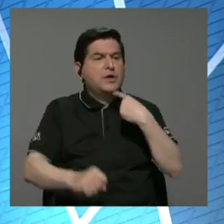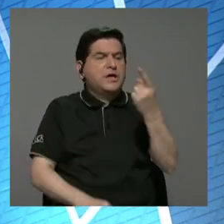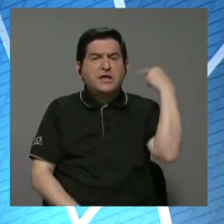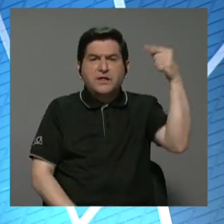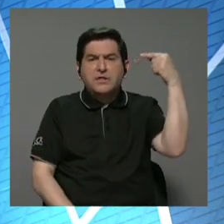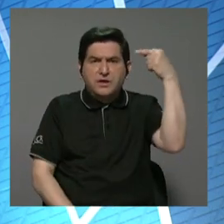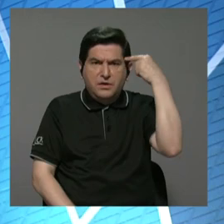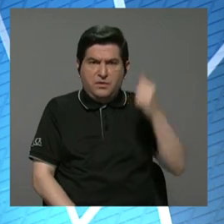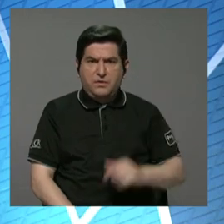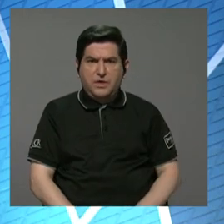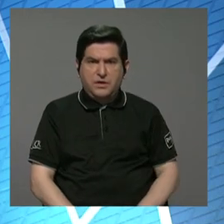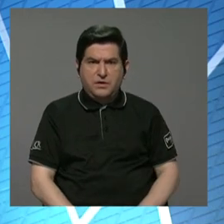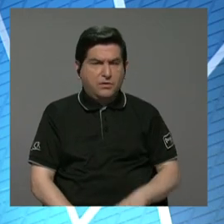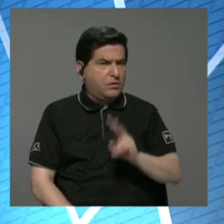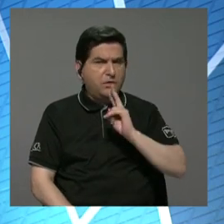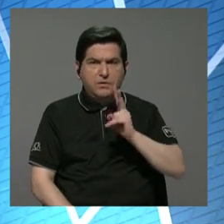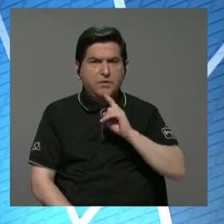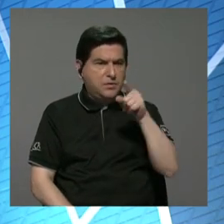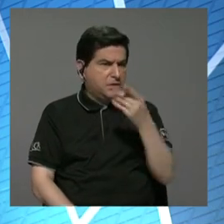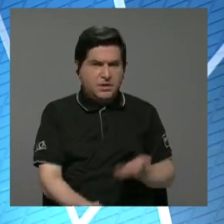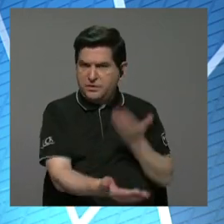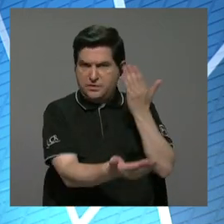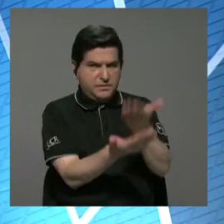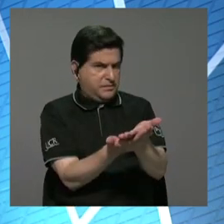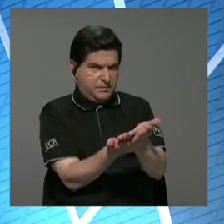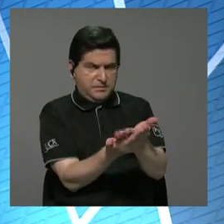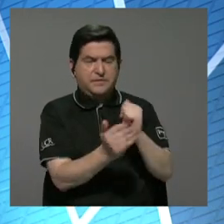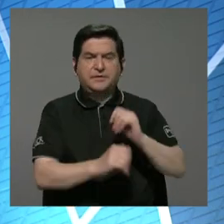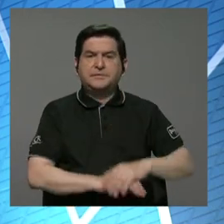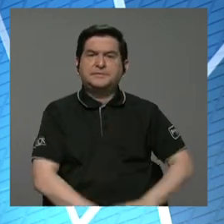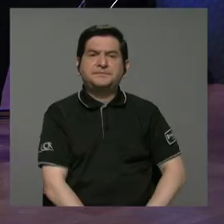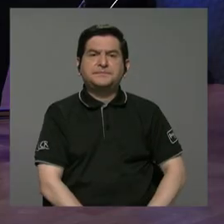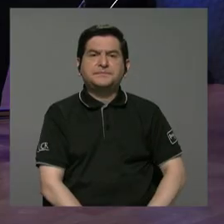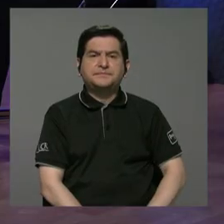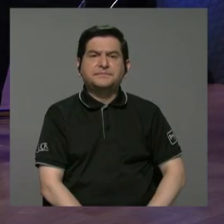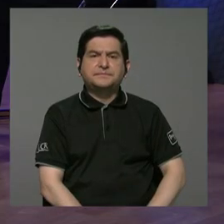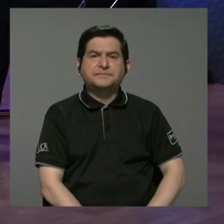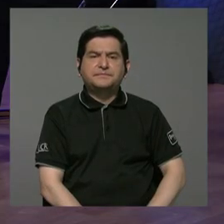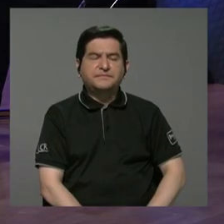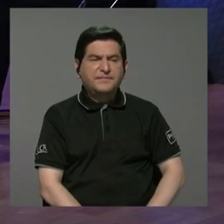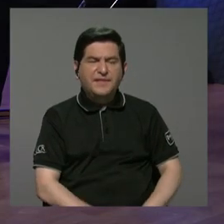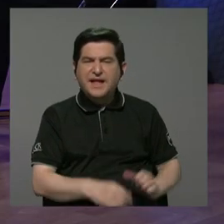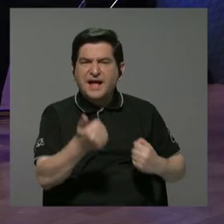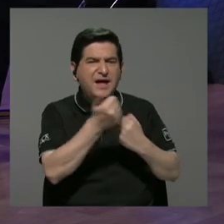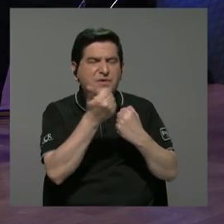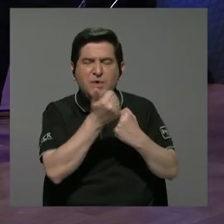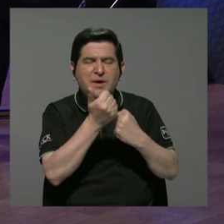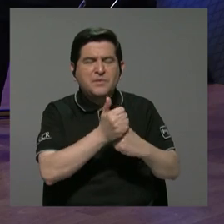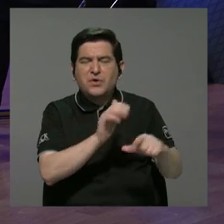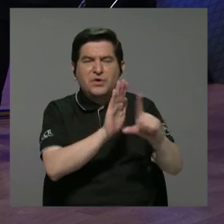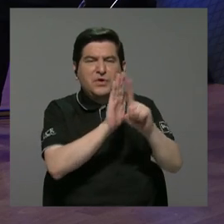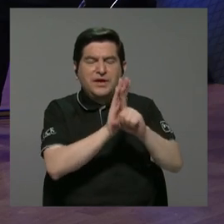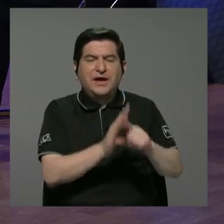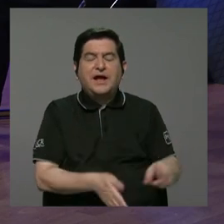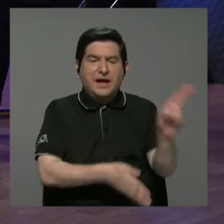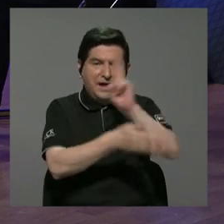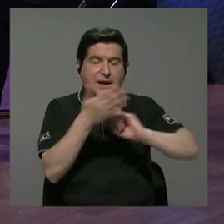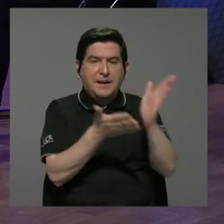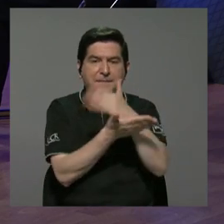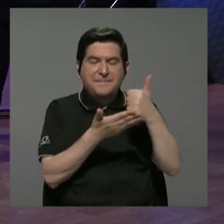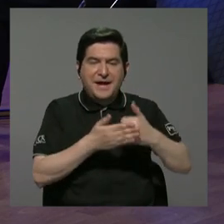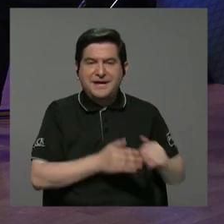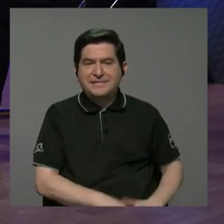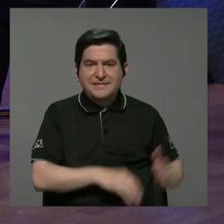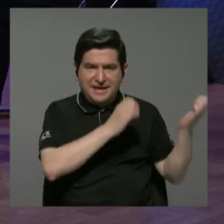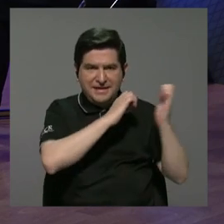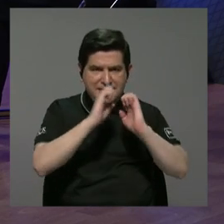gobierno, no es cierto lo que están planteando, ¿verdad? Entonces, por delegitimar a nuestras universidades es parte de esta estrategia